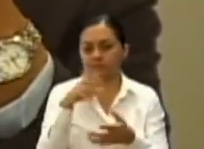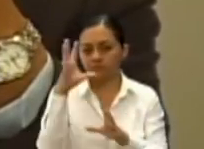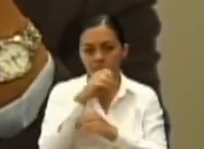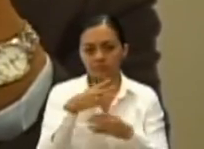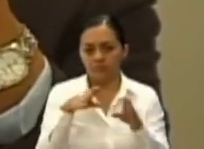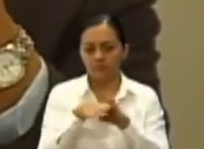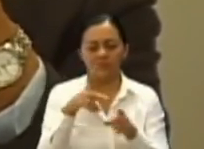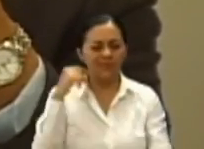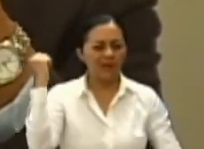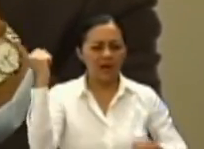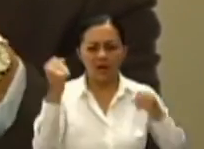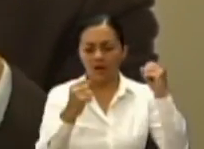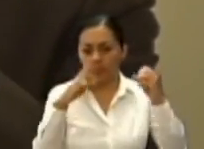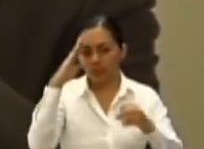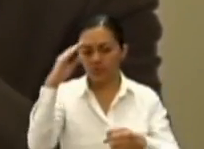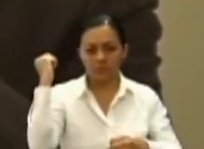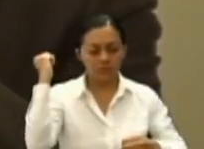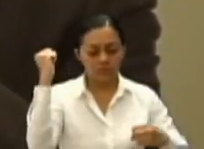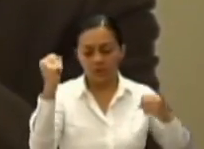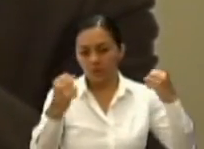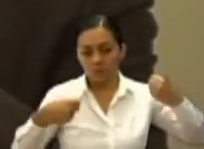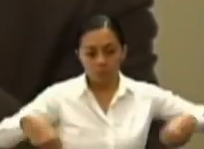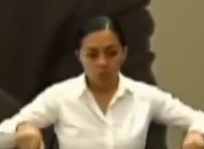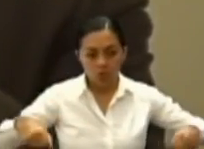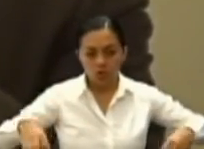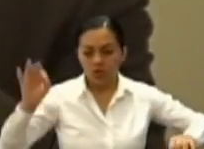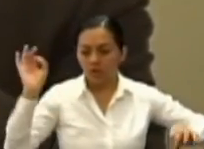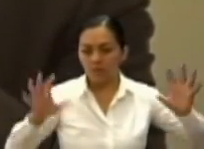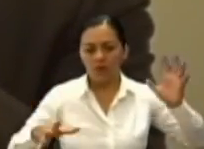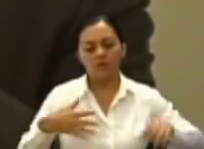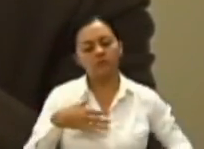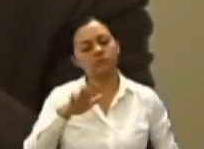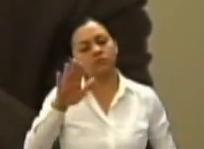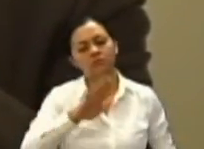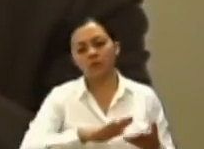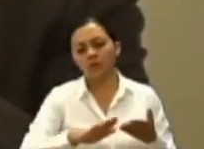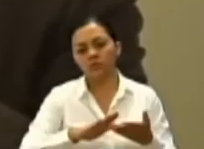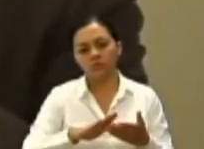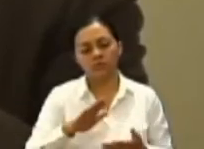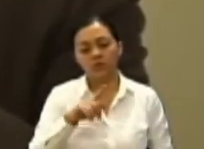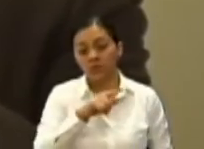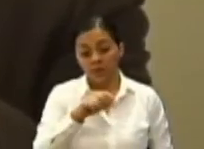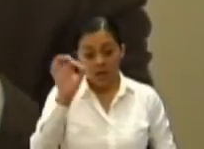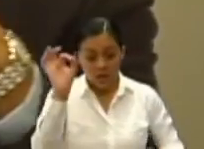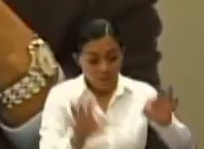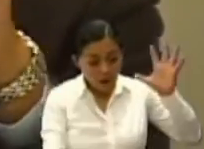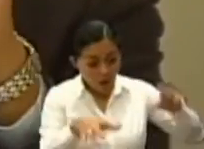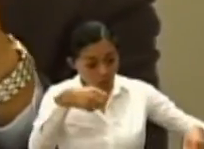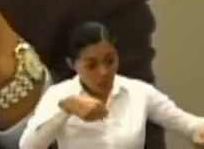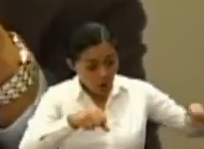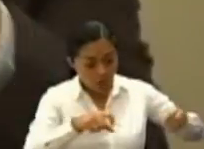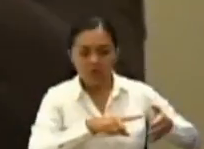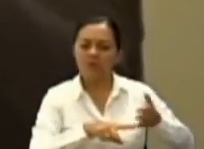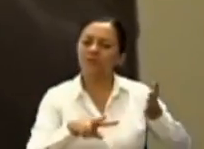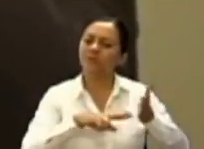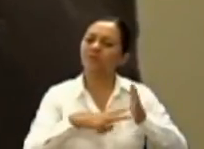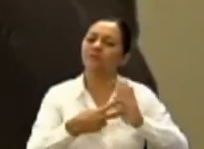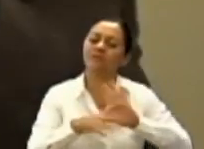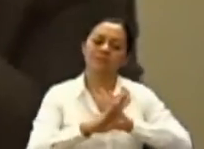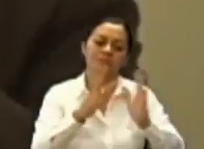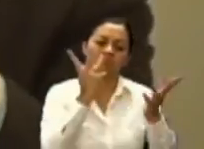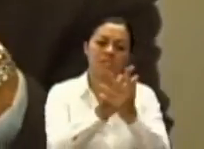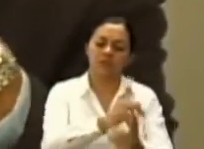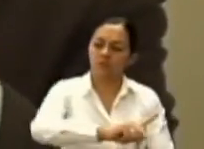agresiones a policías que mandó una moto policial etcétera y eso es delito aquí en la china una conchinchina creo que por eso hay detenidos ni siquiera sé